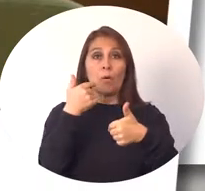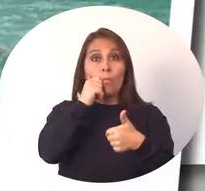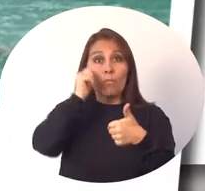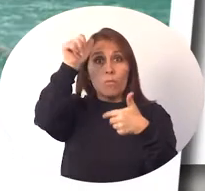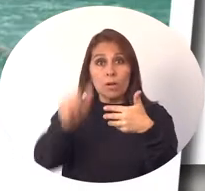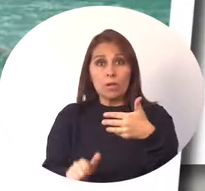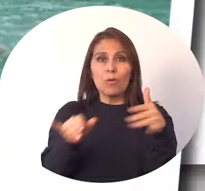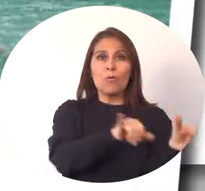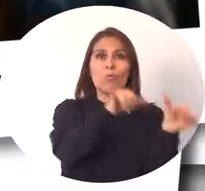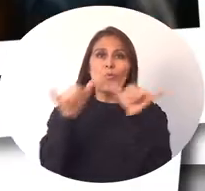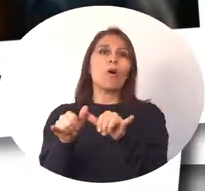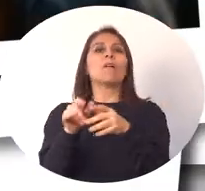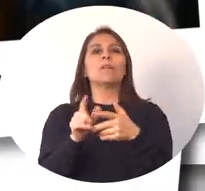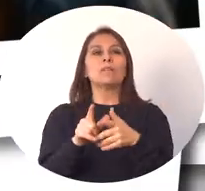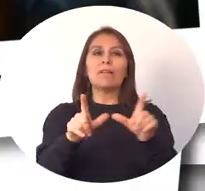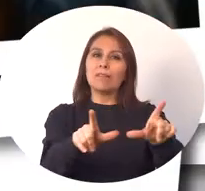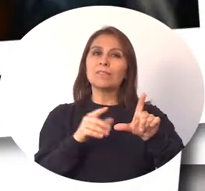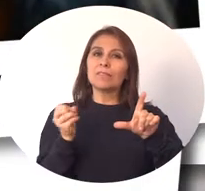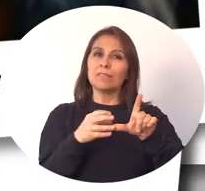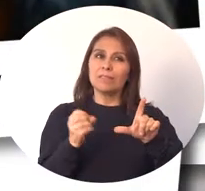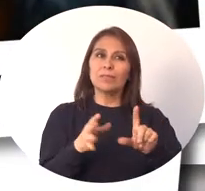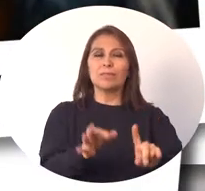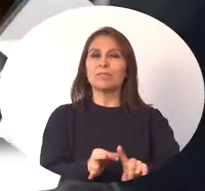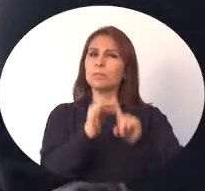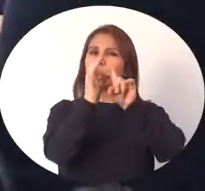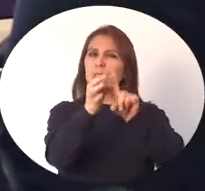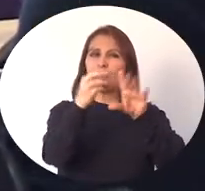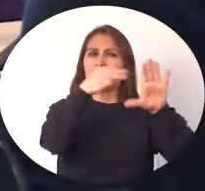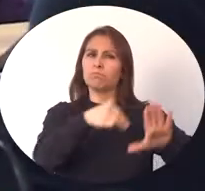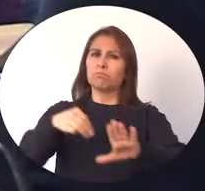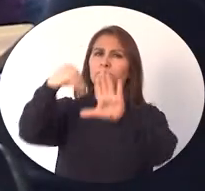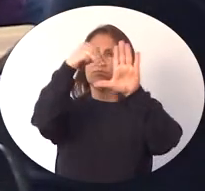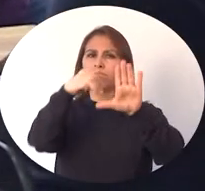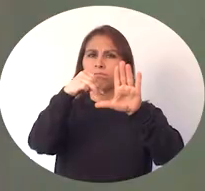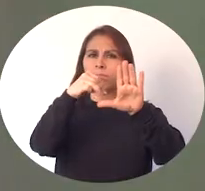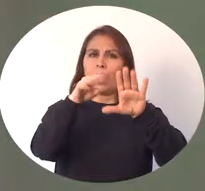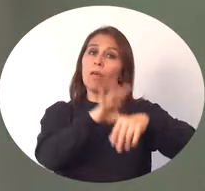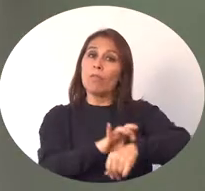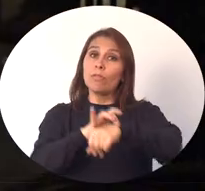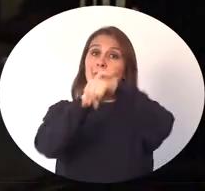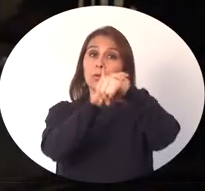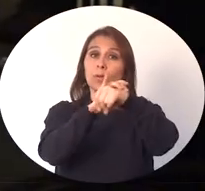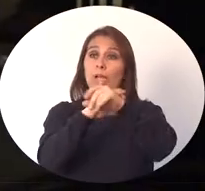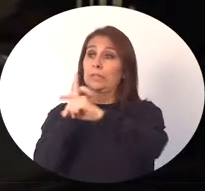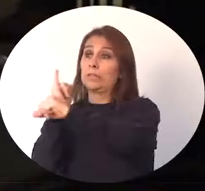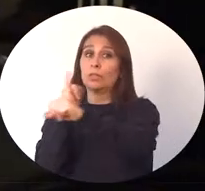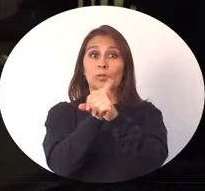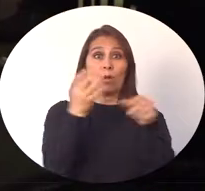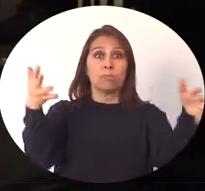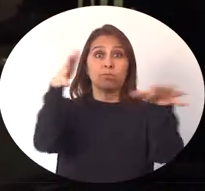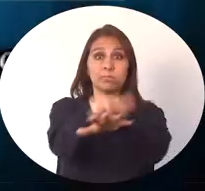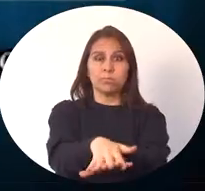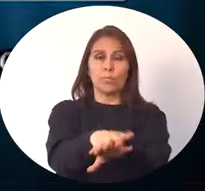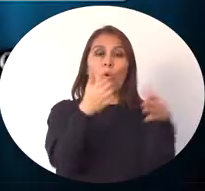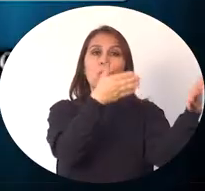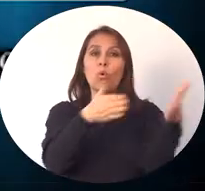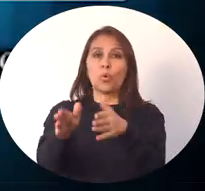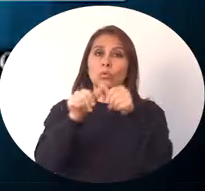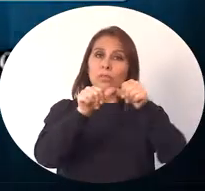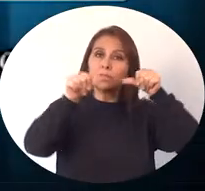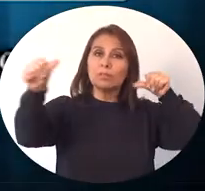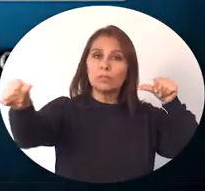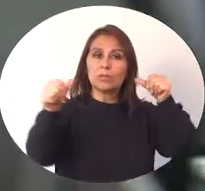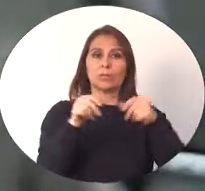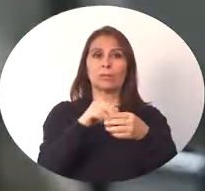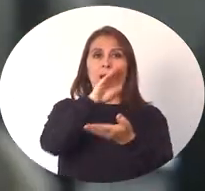Física y Humanidades, así como las licenciaturas, especializaciones, maestrías, el doctorado interinstitucional, los